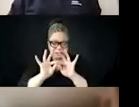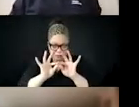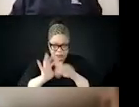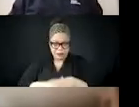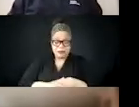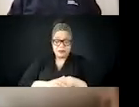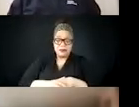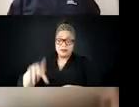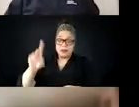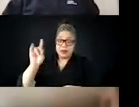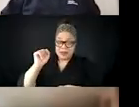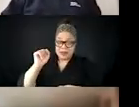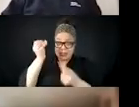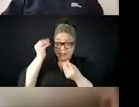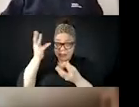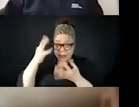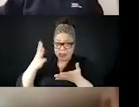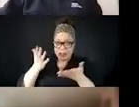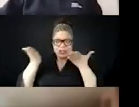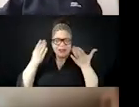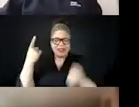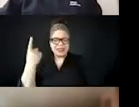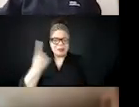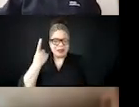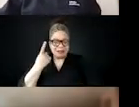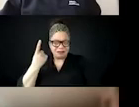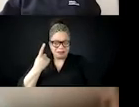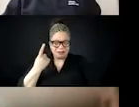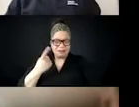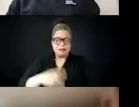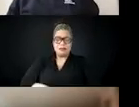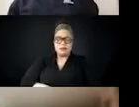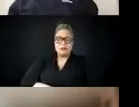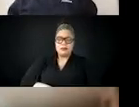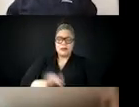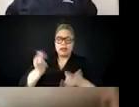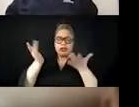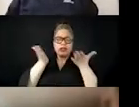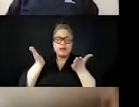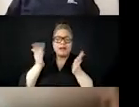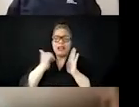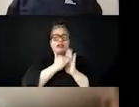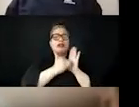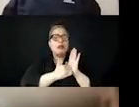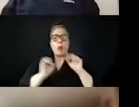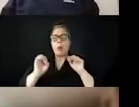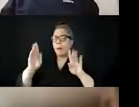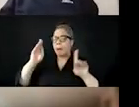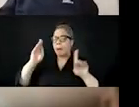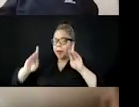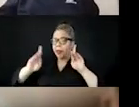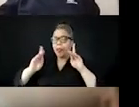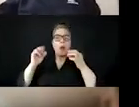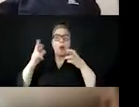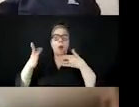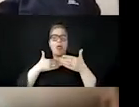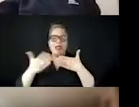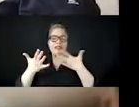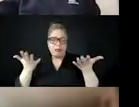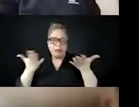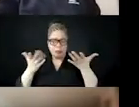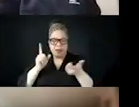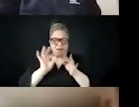sirve a un individuo o un grupo o un movimiento o algo así entonces la casa